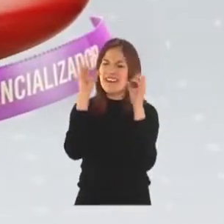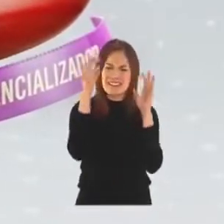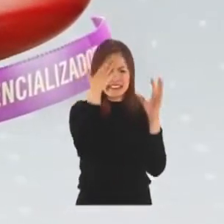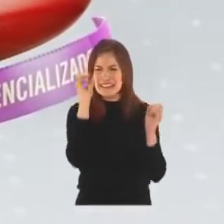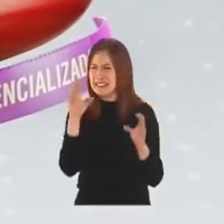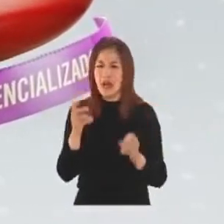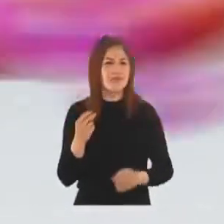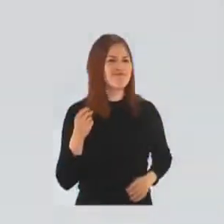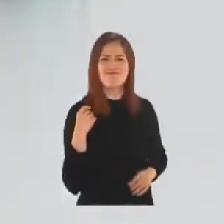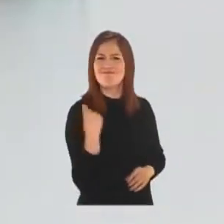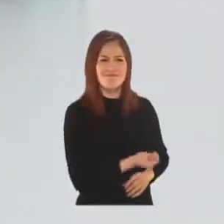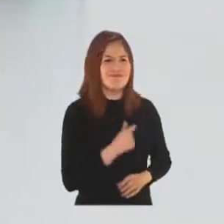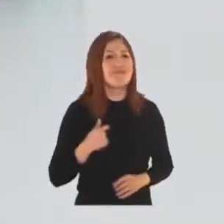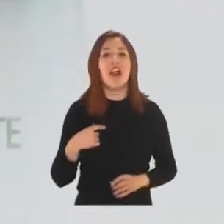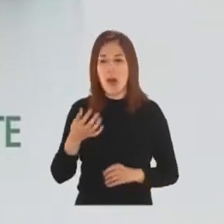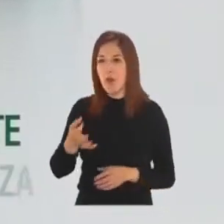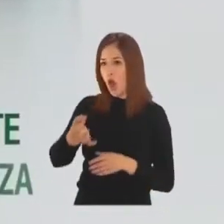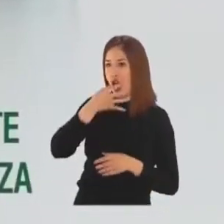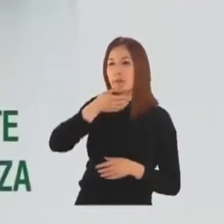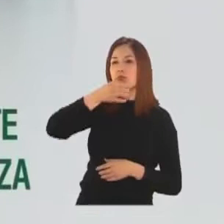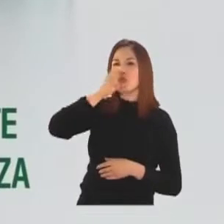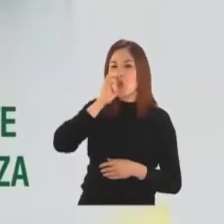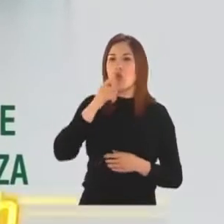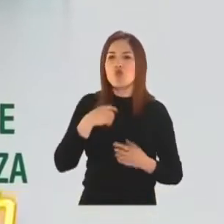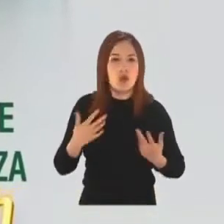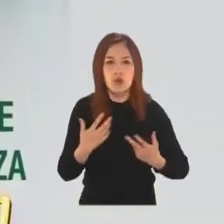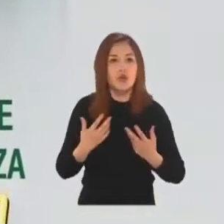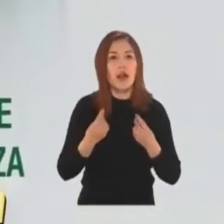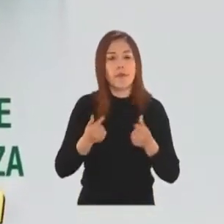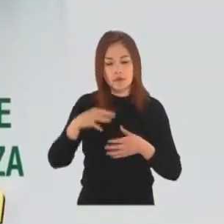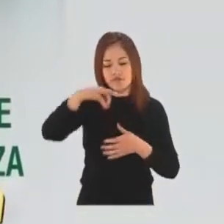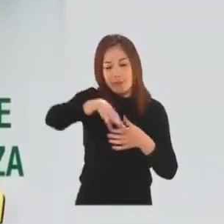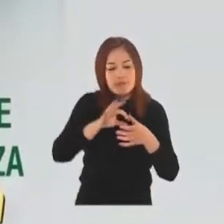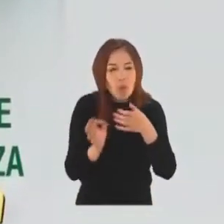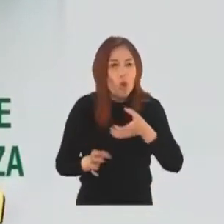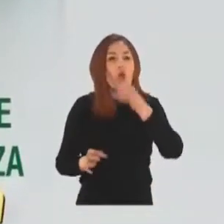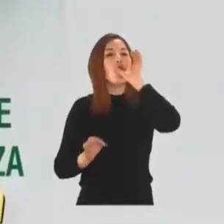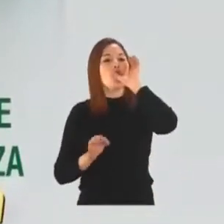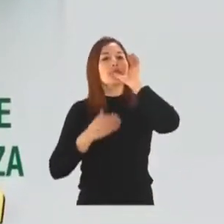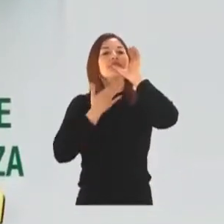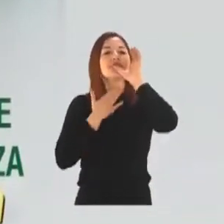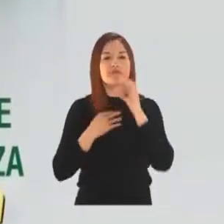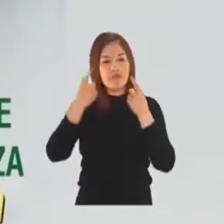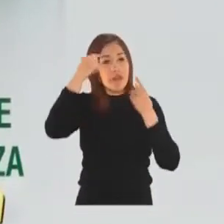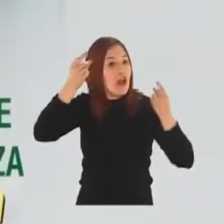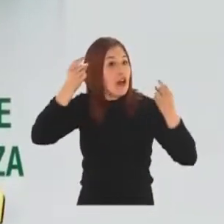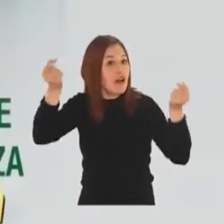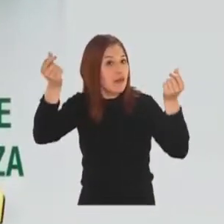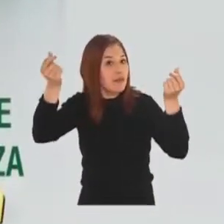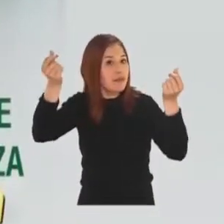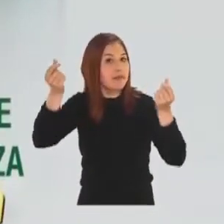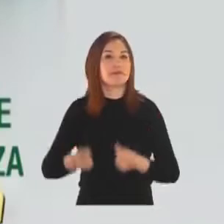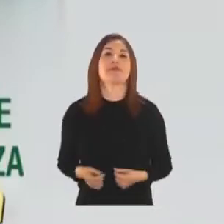fuerte como la migraña. Con IbuFlash Migran y sus tres veloces activos en cápsula líquida. IbuFlash, alivio potente para tu